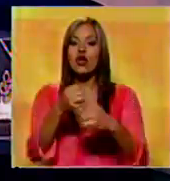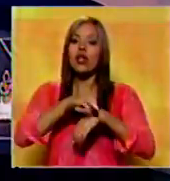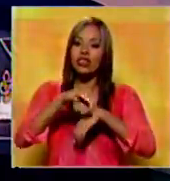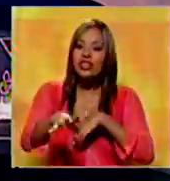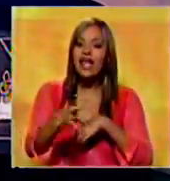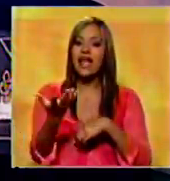fuego